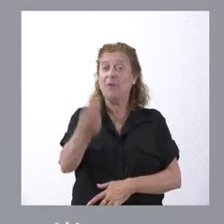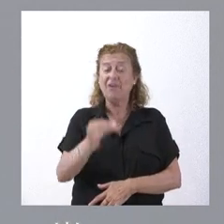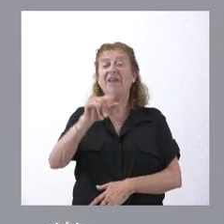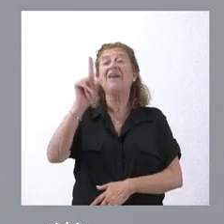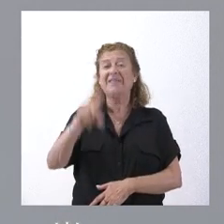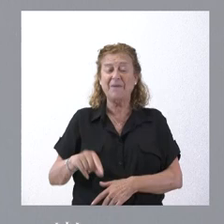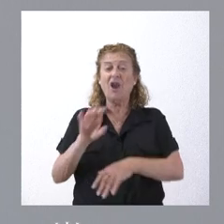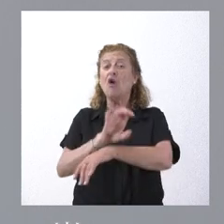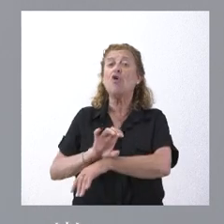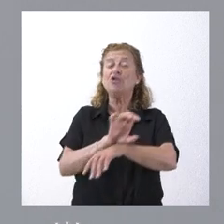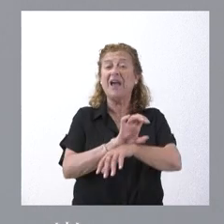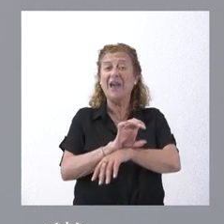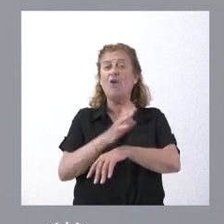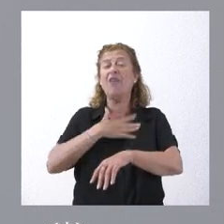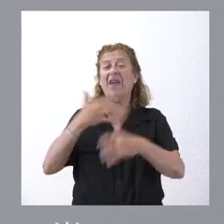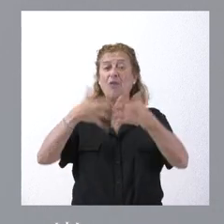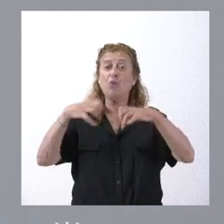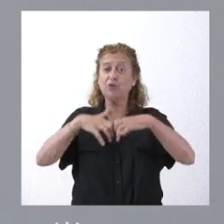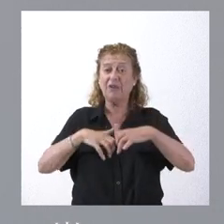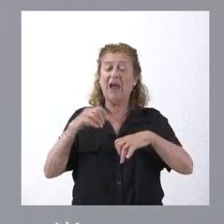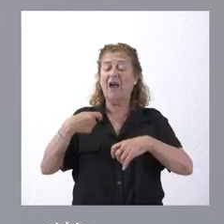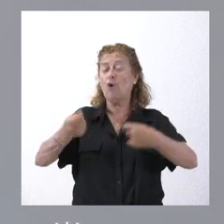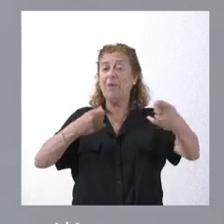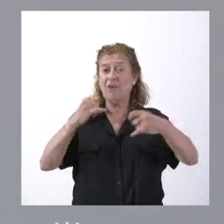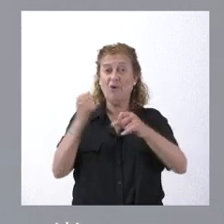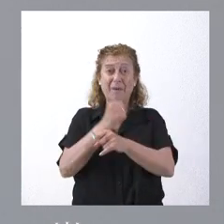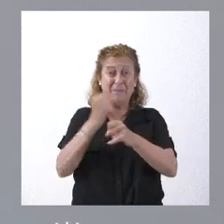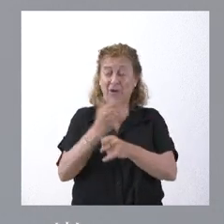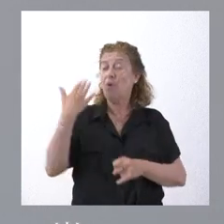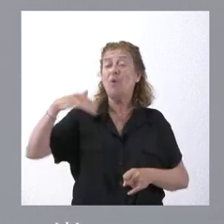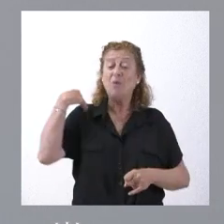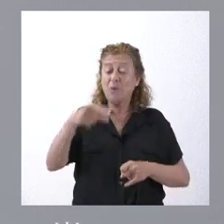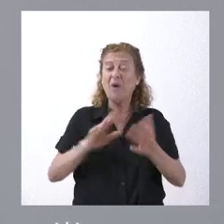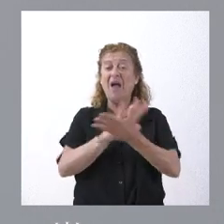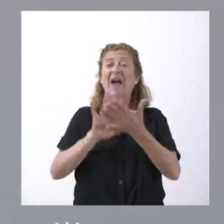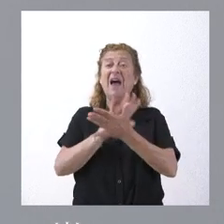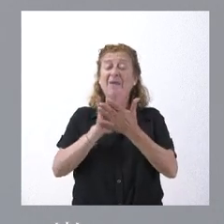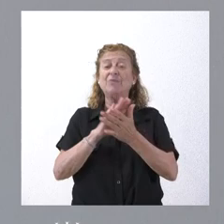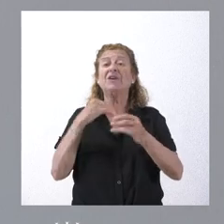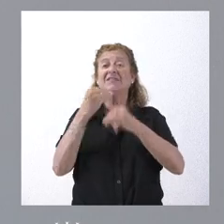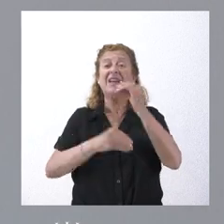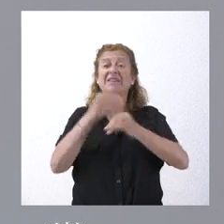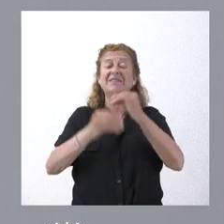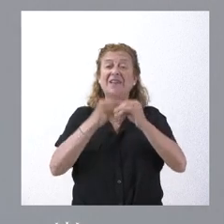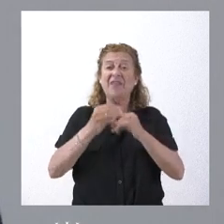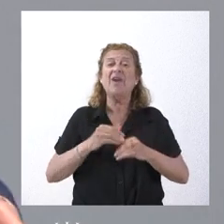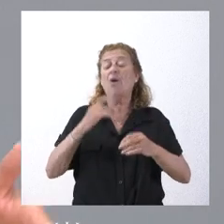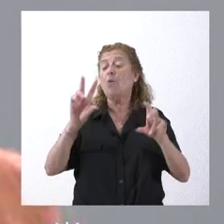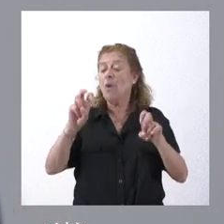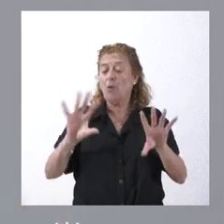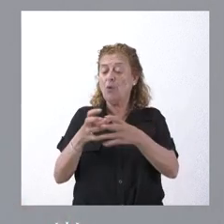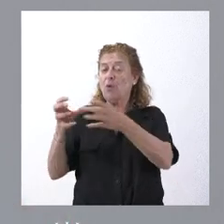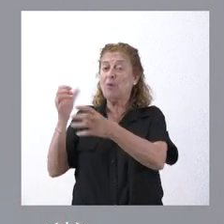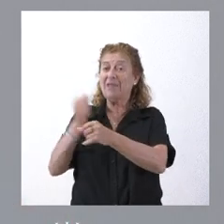el consejero de Industria, Comercio y Empleo. En aquel momento hablábamos de que se constituían algunos grupos de trabajo